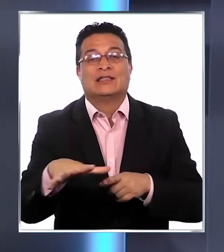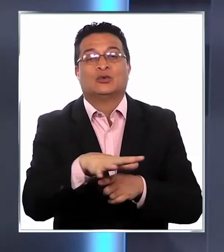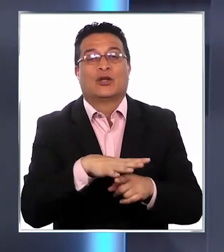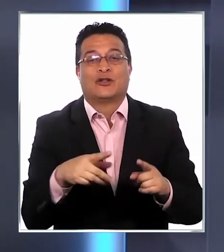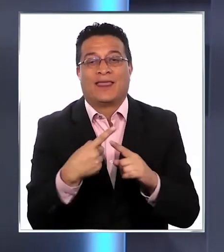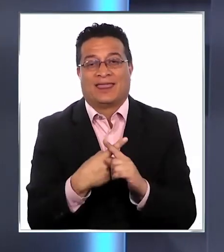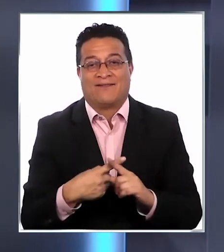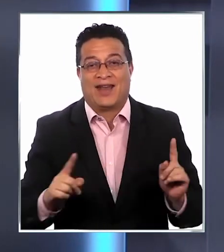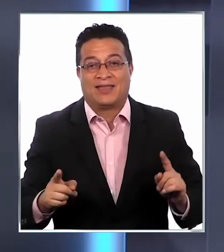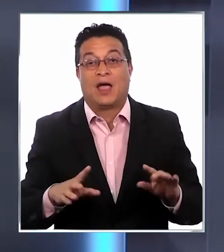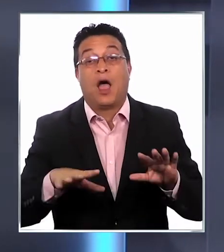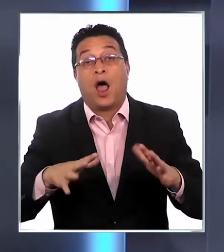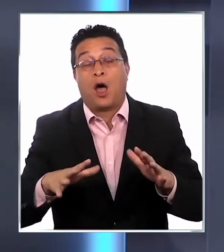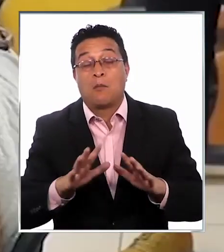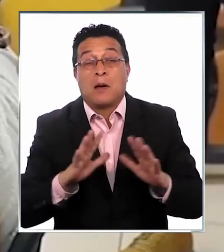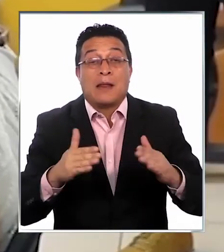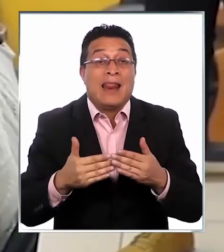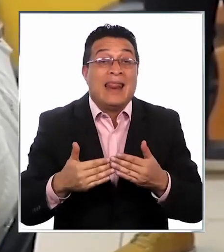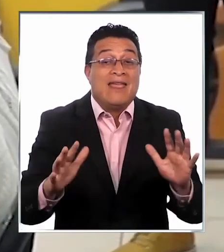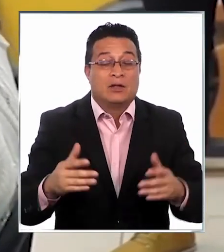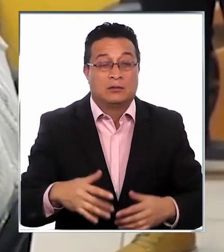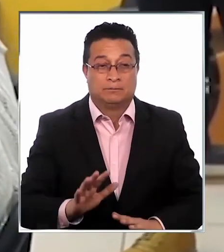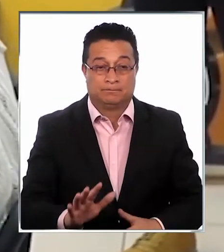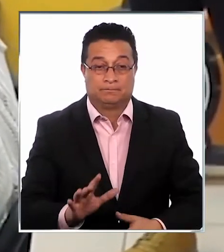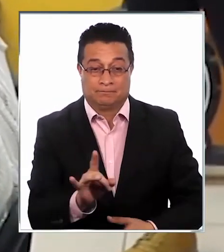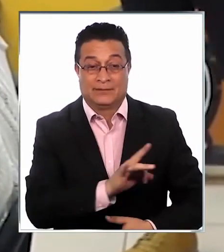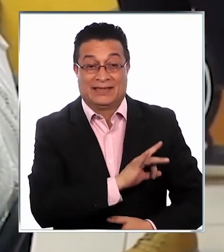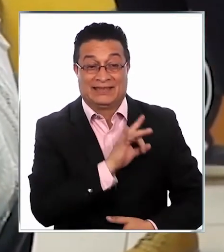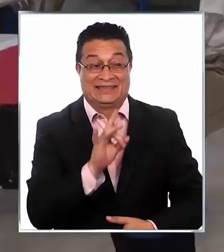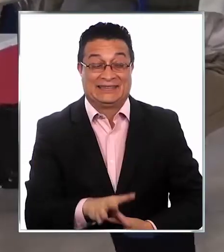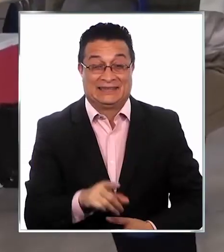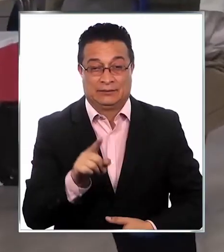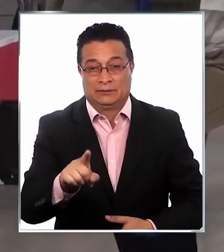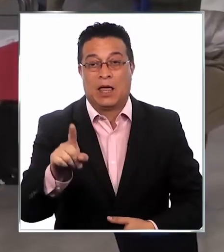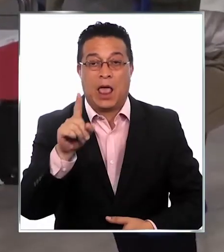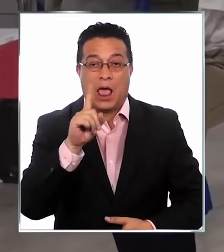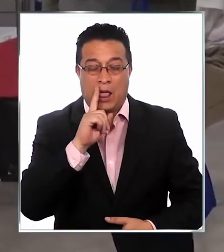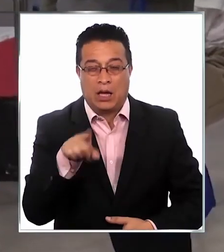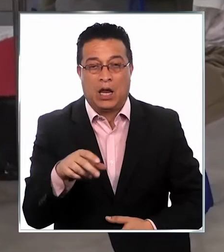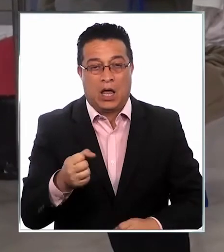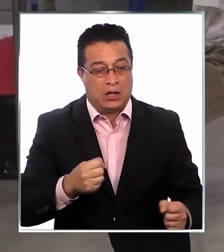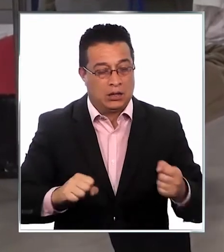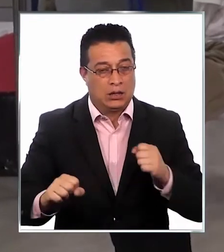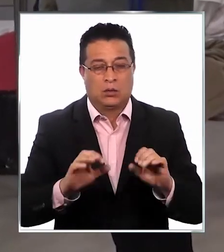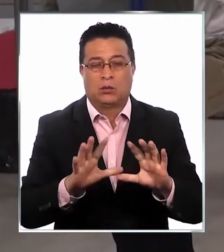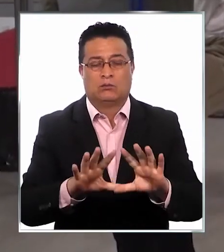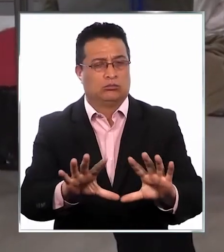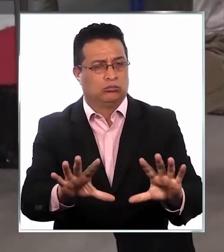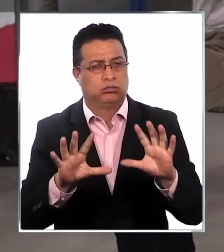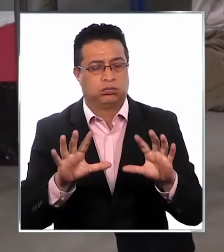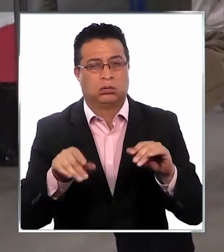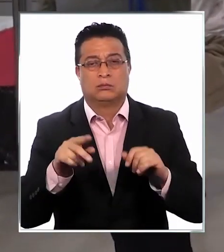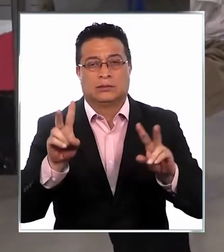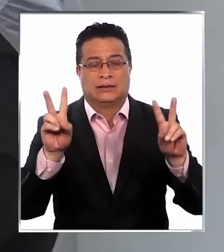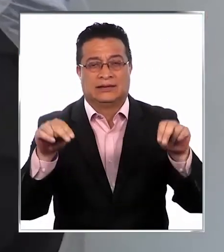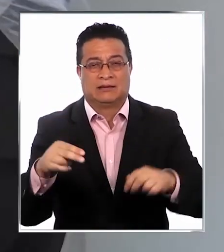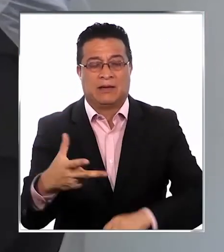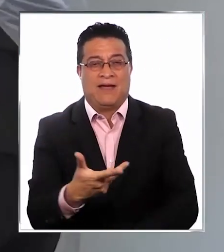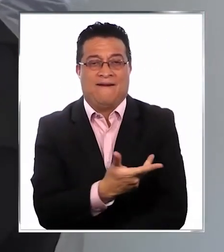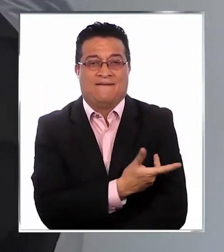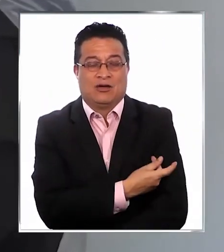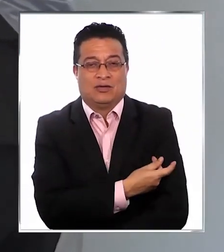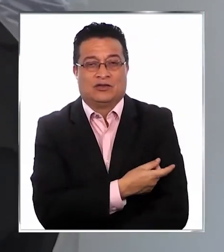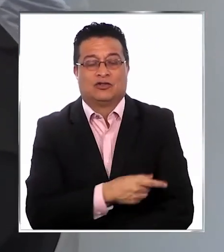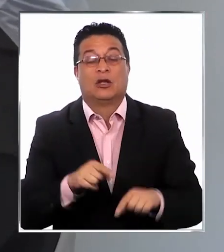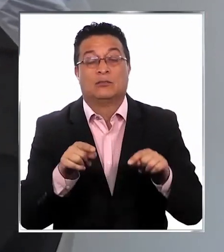distinta, probablemente un poco más libre? Chile ha tenido un comportamiento ejemplar en materia de vacunación. Decíamos